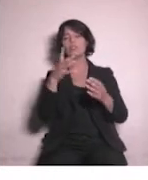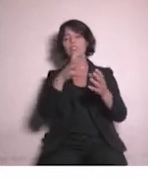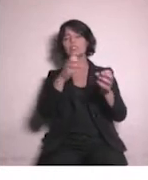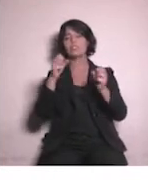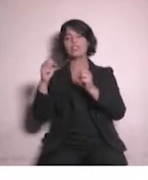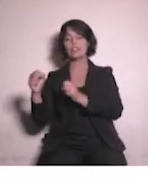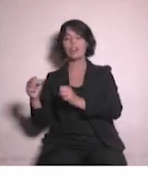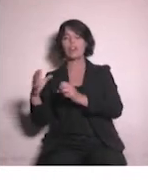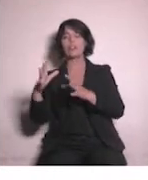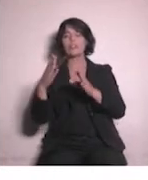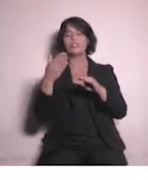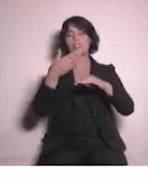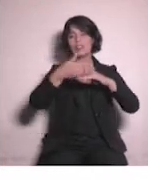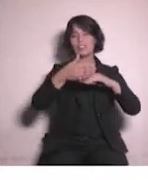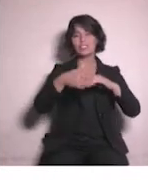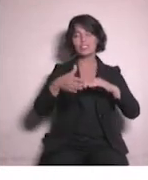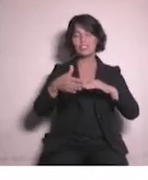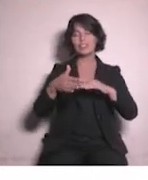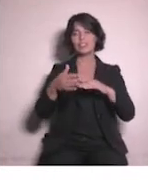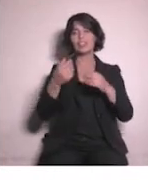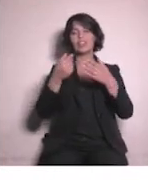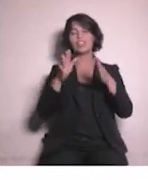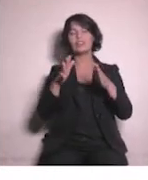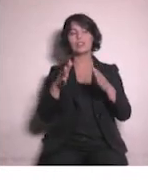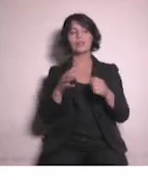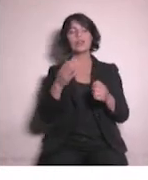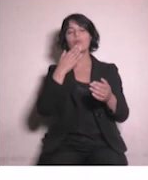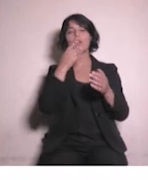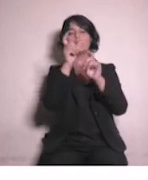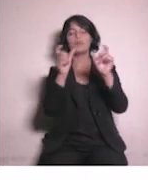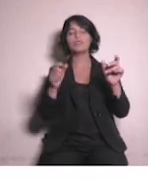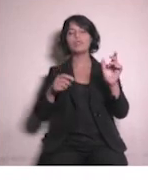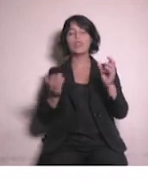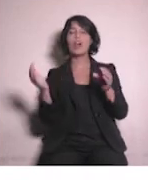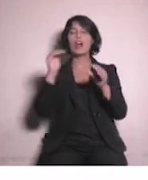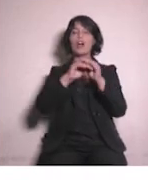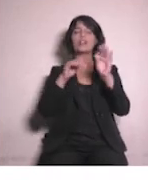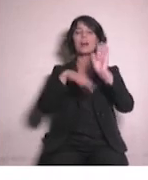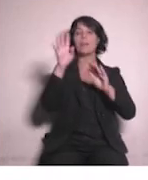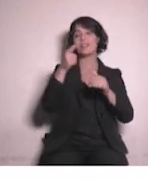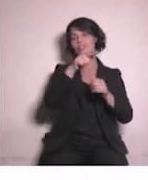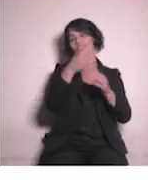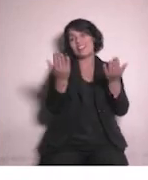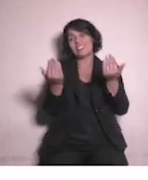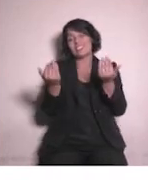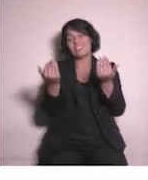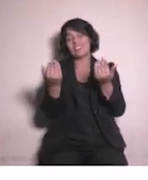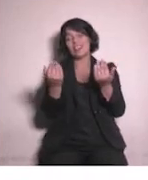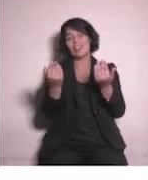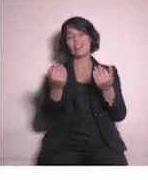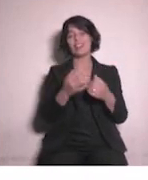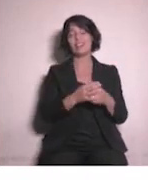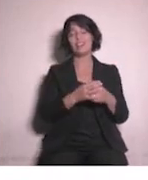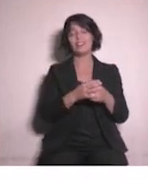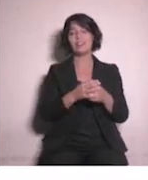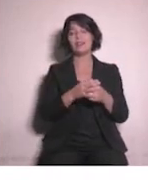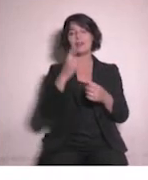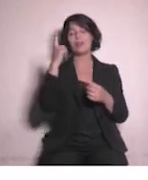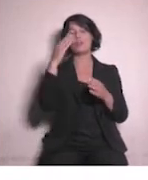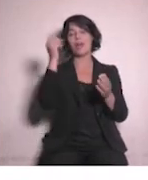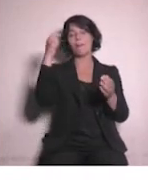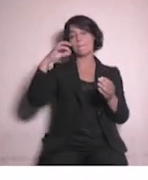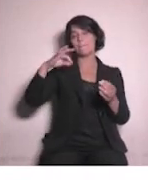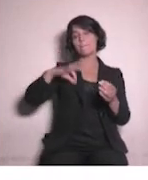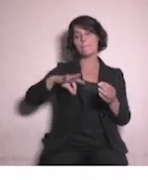en excedentes de libre disposición. La persona cuando ha ahorrado más de lo que necesita para una